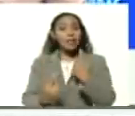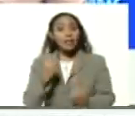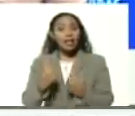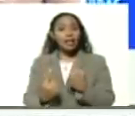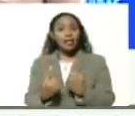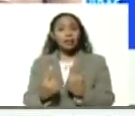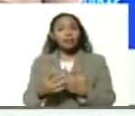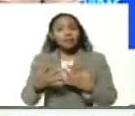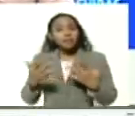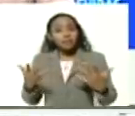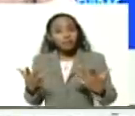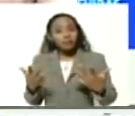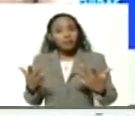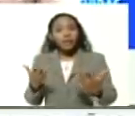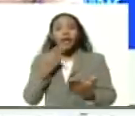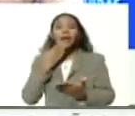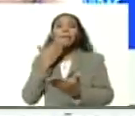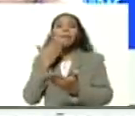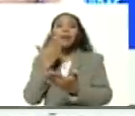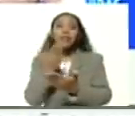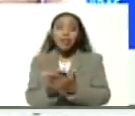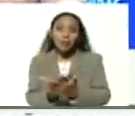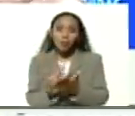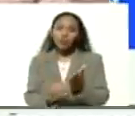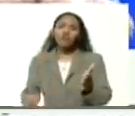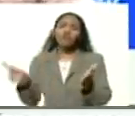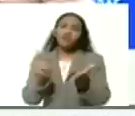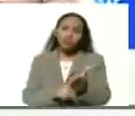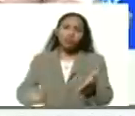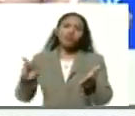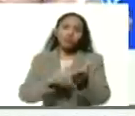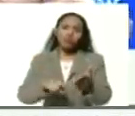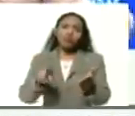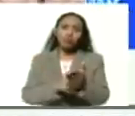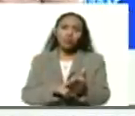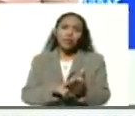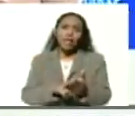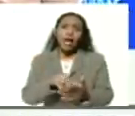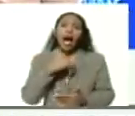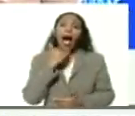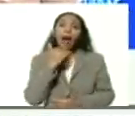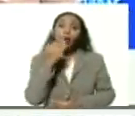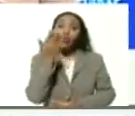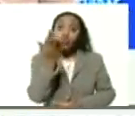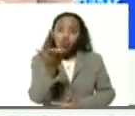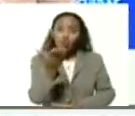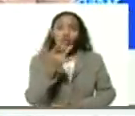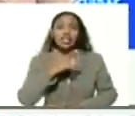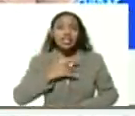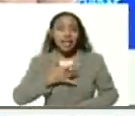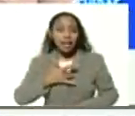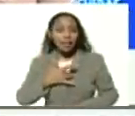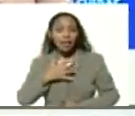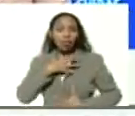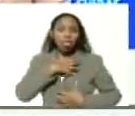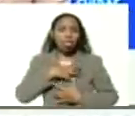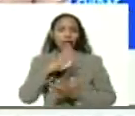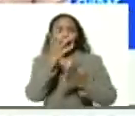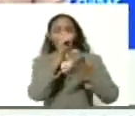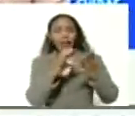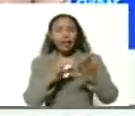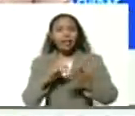Así que les pedimos reiteradamente que apenas sientan un síntoma característico